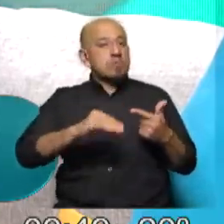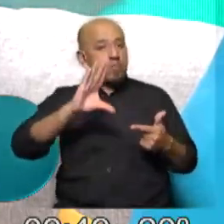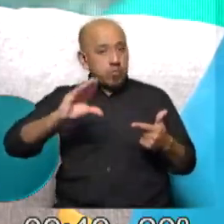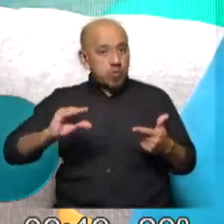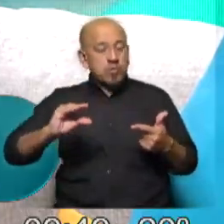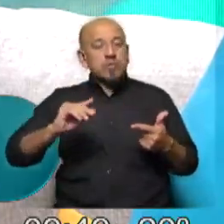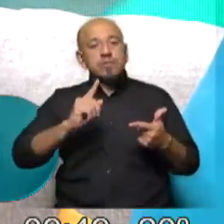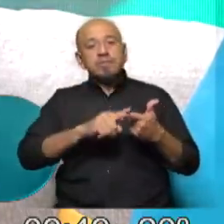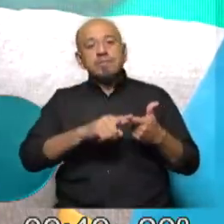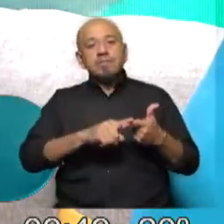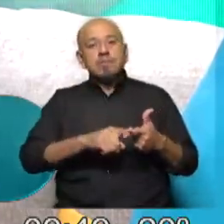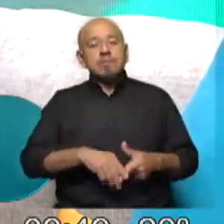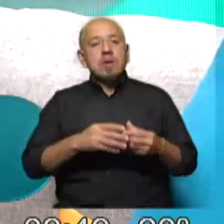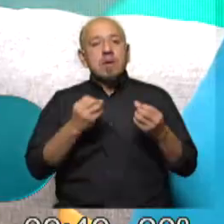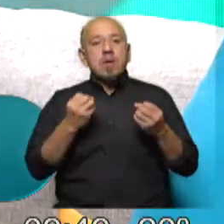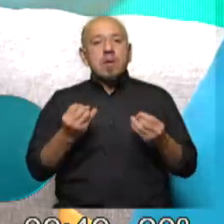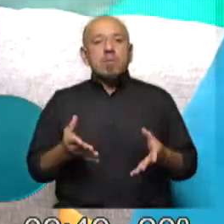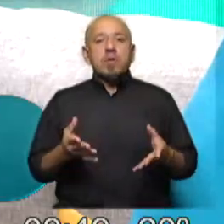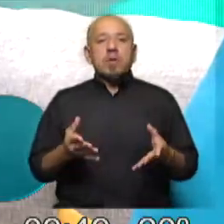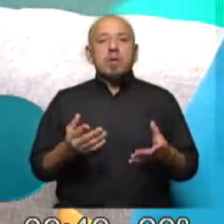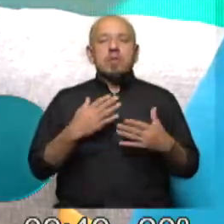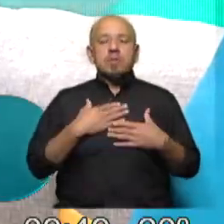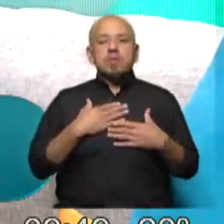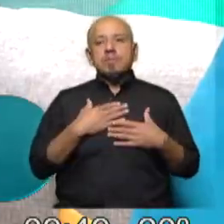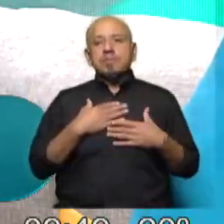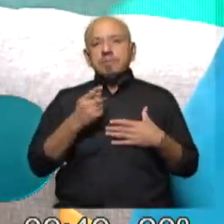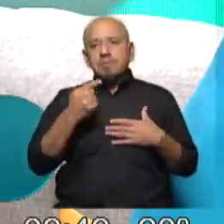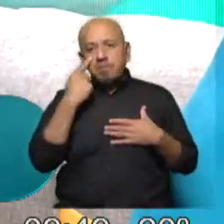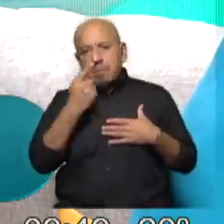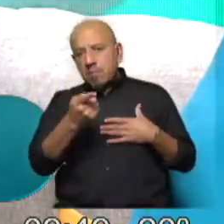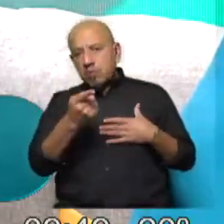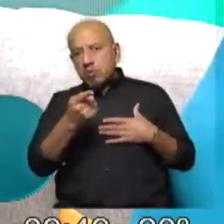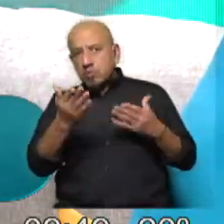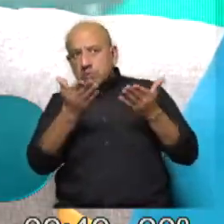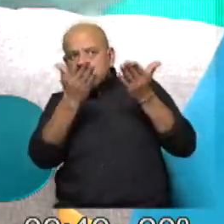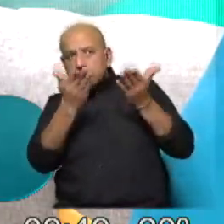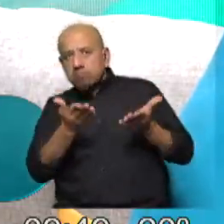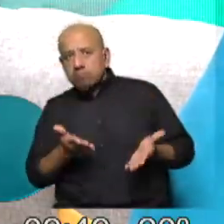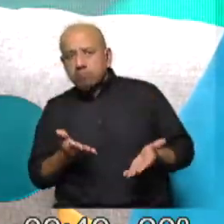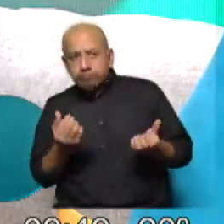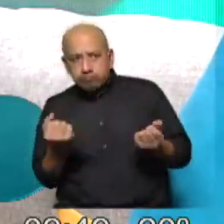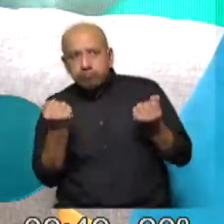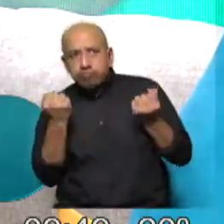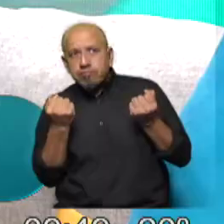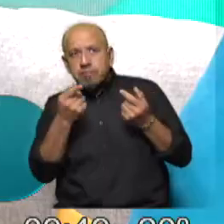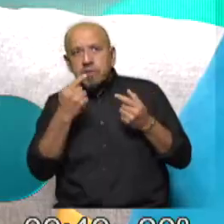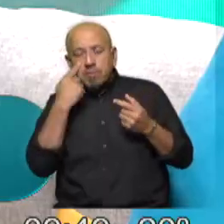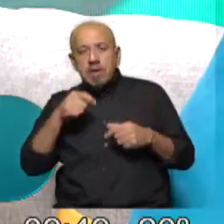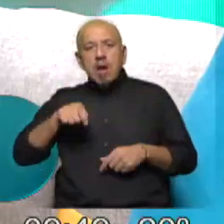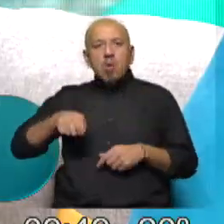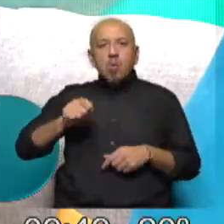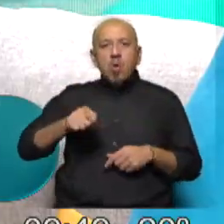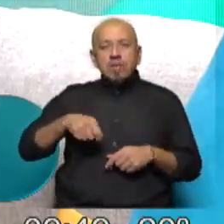porque... cuando nosotros vemos un atleta arriba del escenario, lo que el jurado